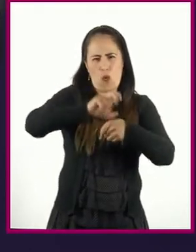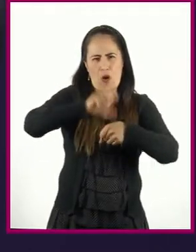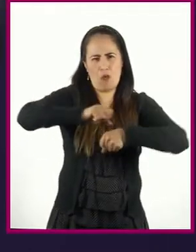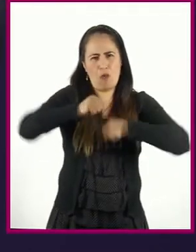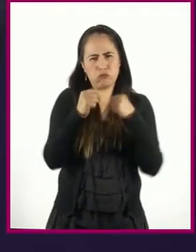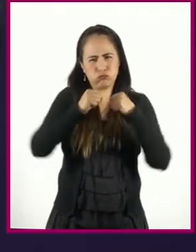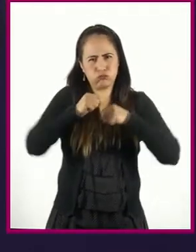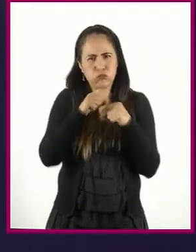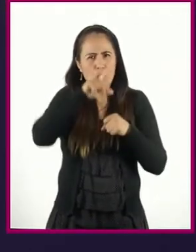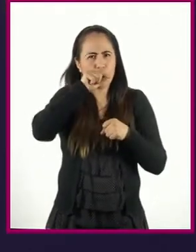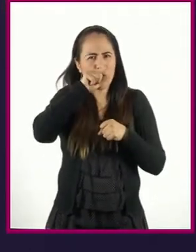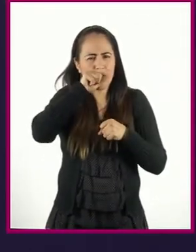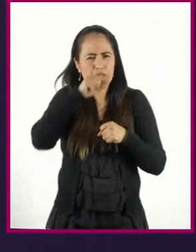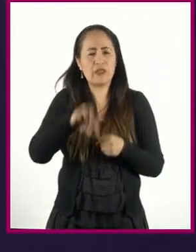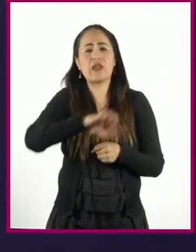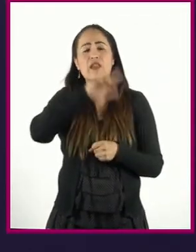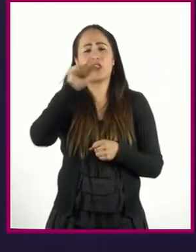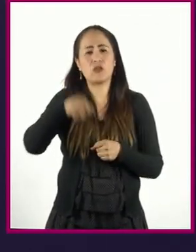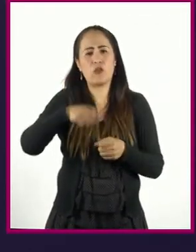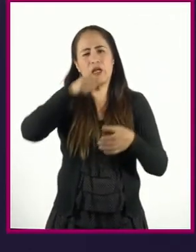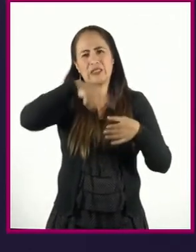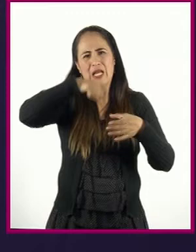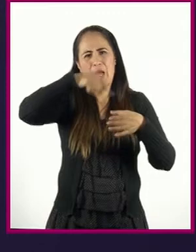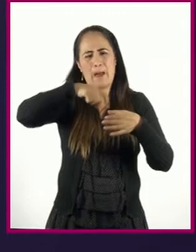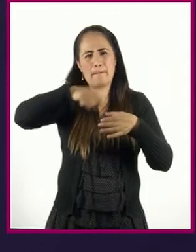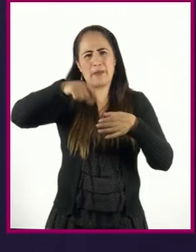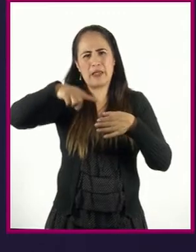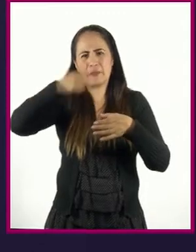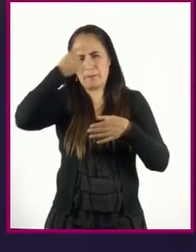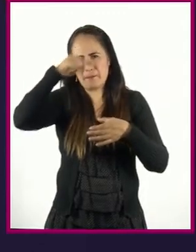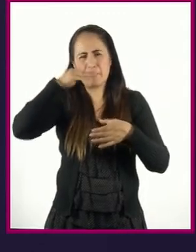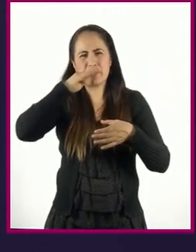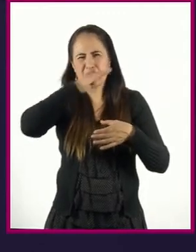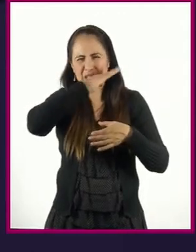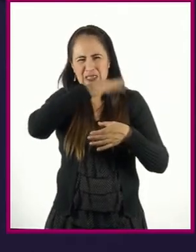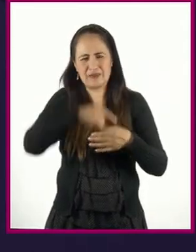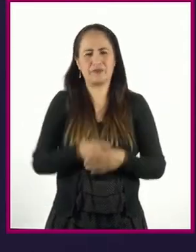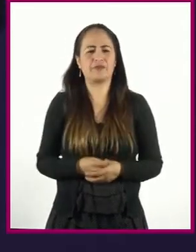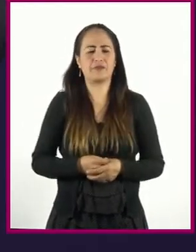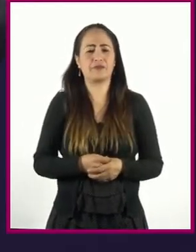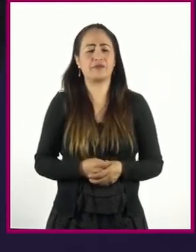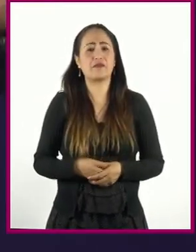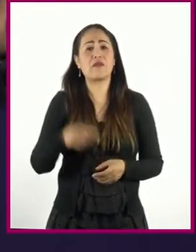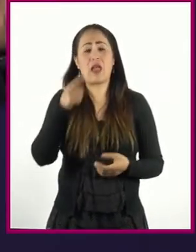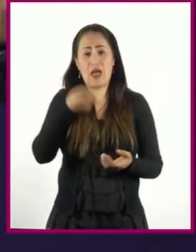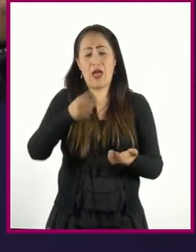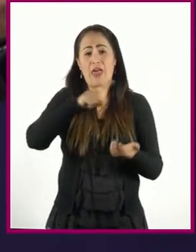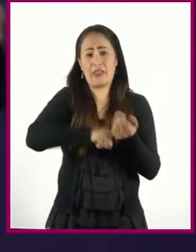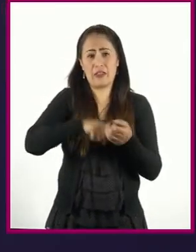preparar palomitas. Encontró que el huevo de gallina incrementaba rápidamente su